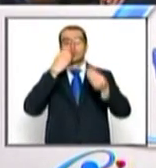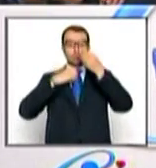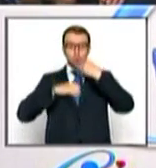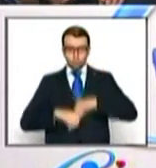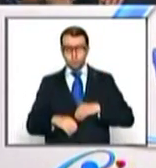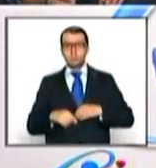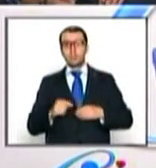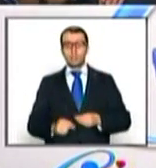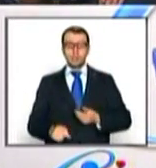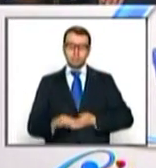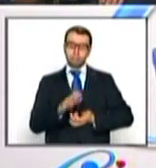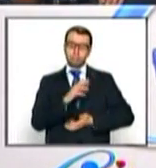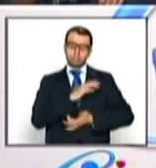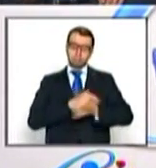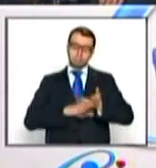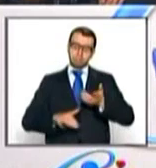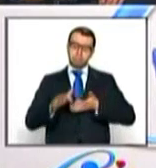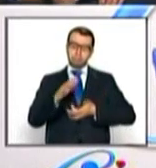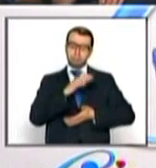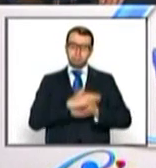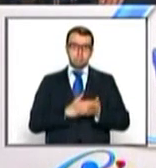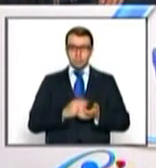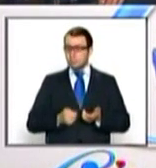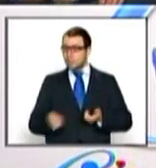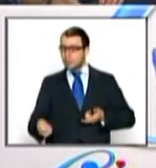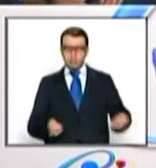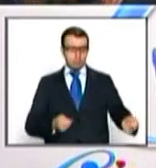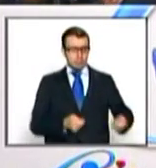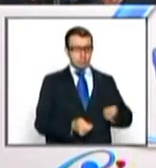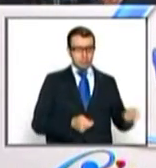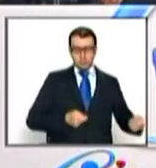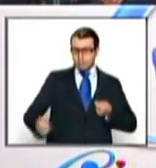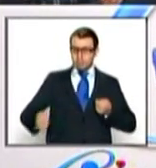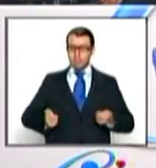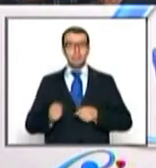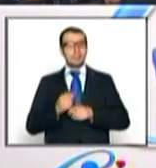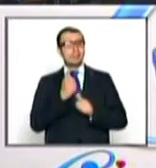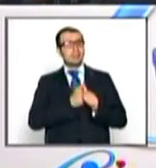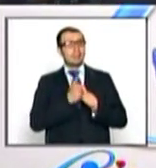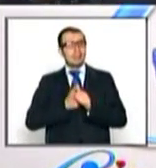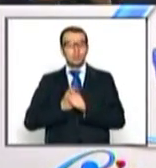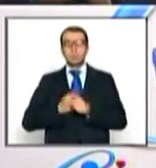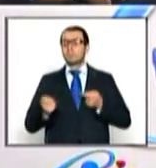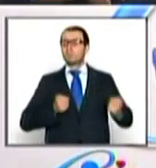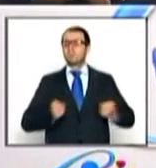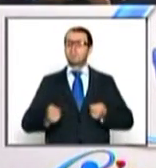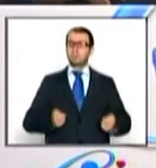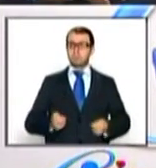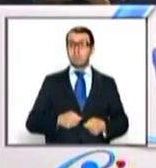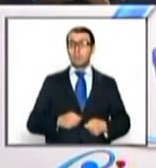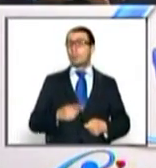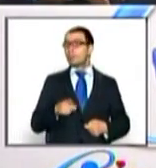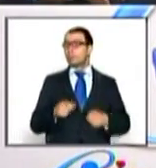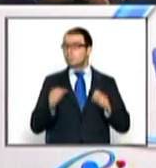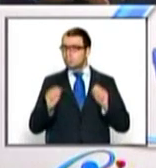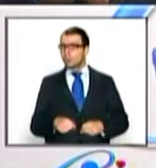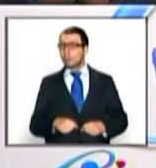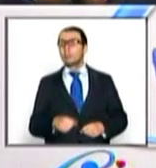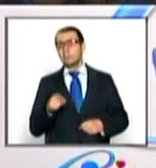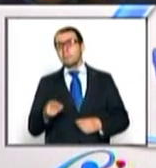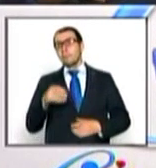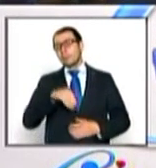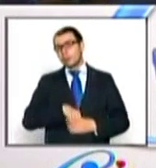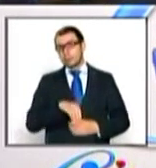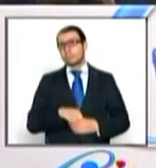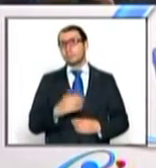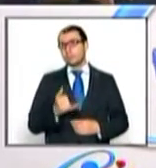de ser metabolizadas y llevadas a cada célula y que hagan su objetivo, para que pueda pasar eso, en realidad son intermediarios los que hacen de que se den esos procedimientos.